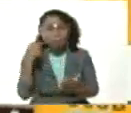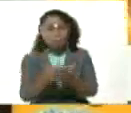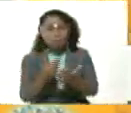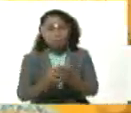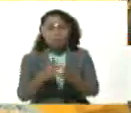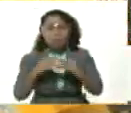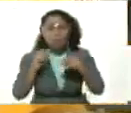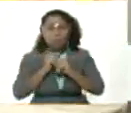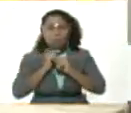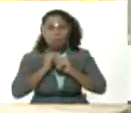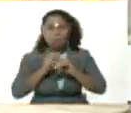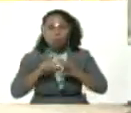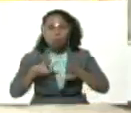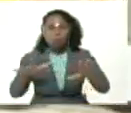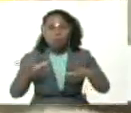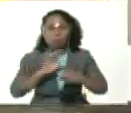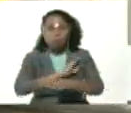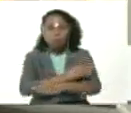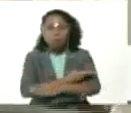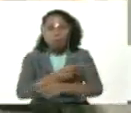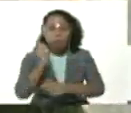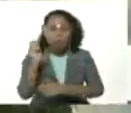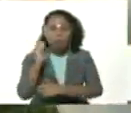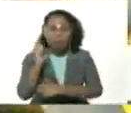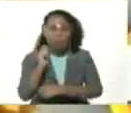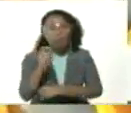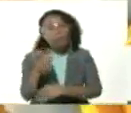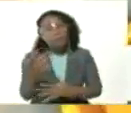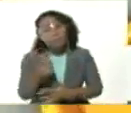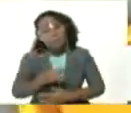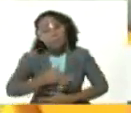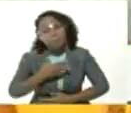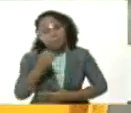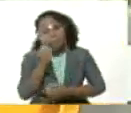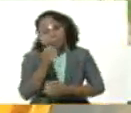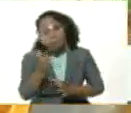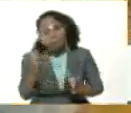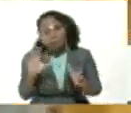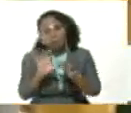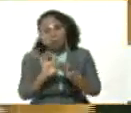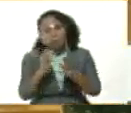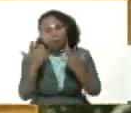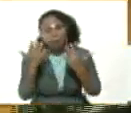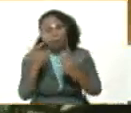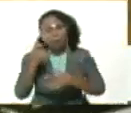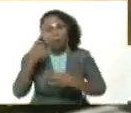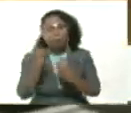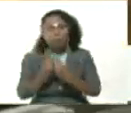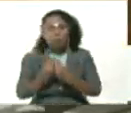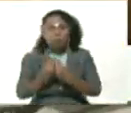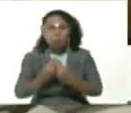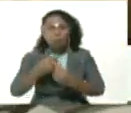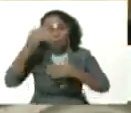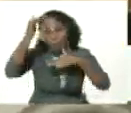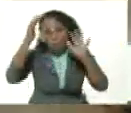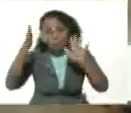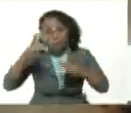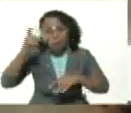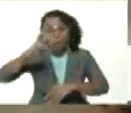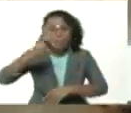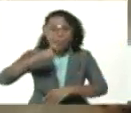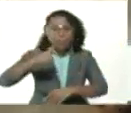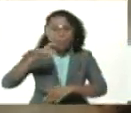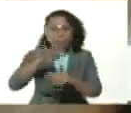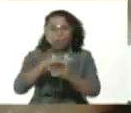todo este despliegue de esta fuerza de tarea que, bueno, va de la mano con el pueblo a atender sus necesidades y atender esta